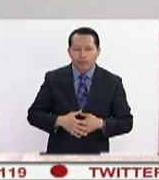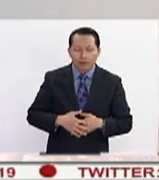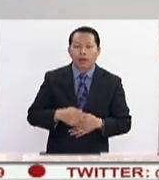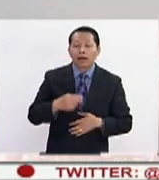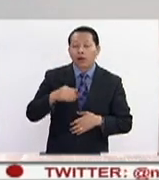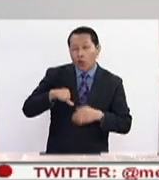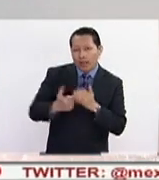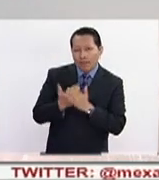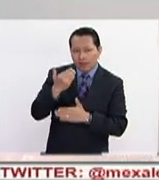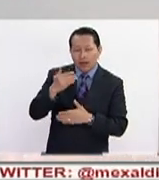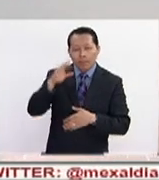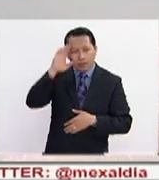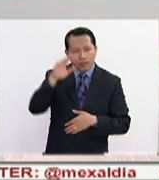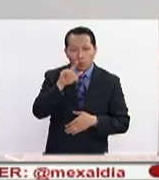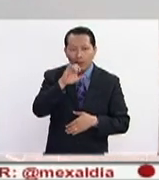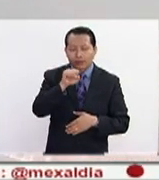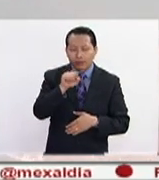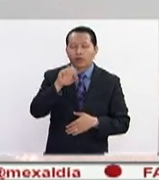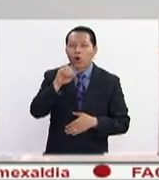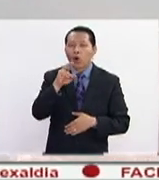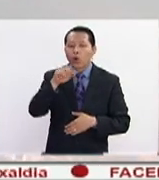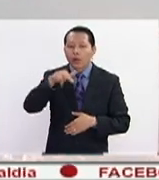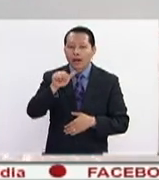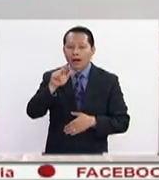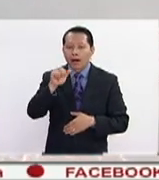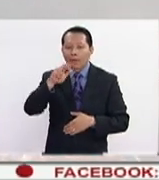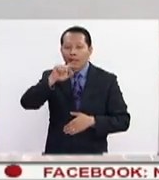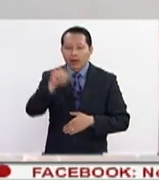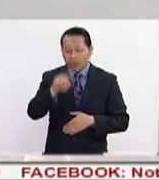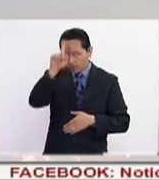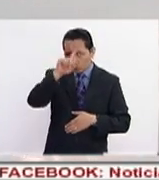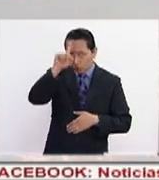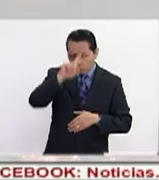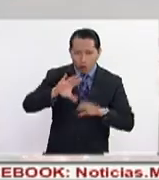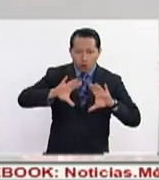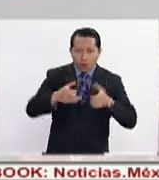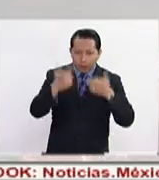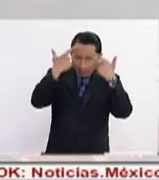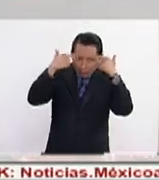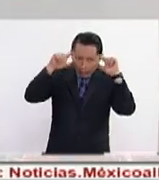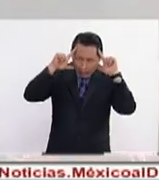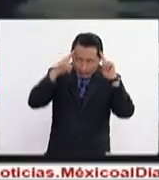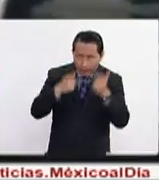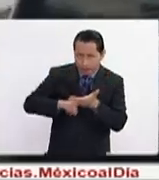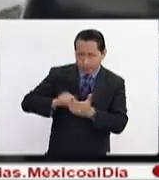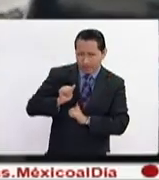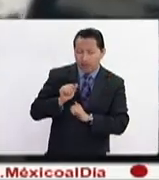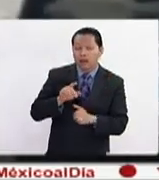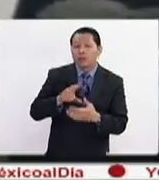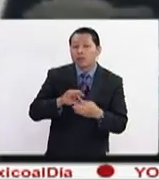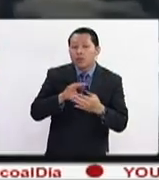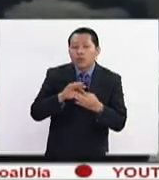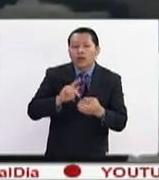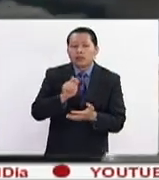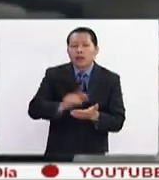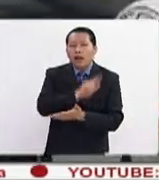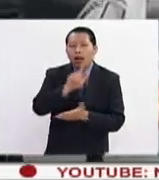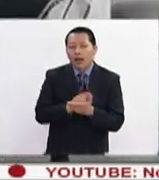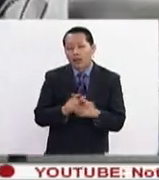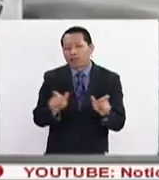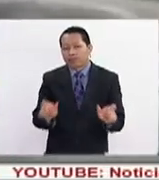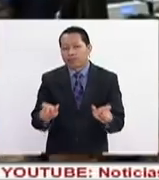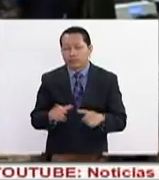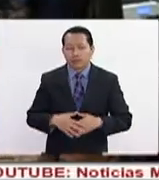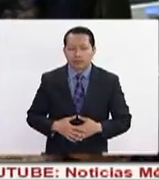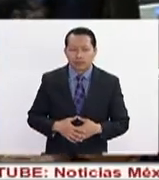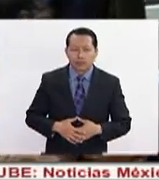Esta mañana, el maestro Ulises Corona Ramírez, asesor de la Comisión de Marina de la Armada de México, nos habló sobre la Ley de Seguridad